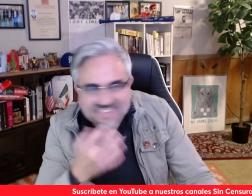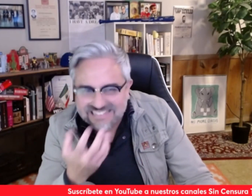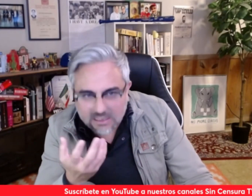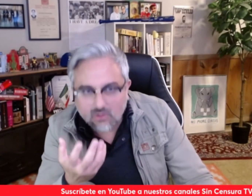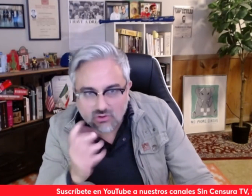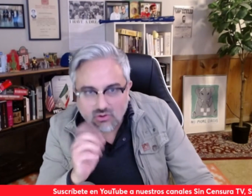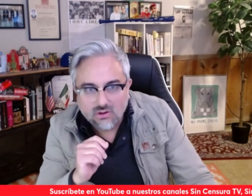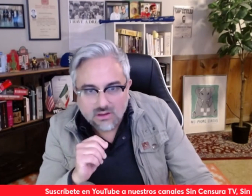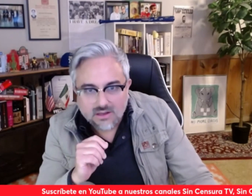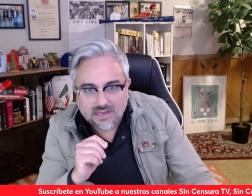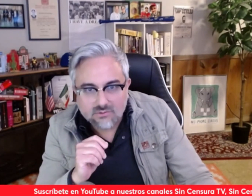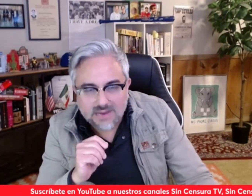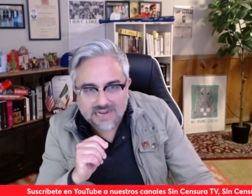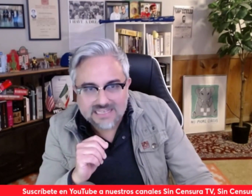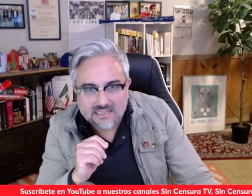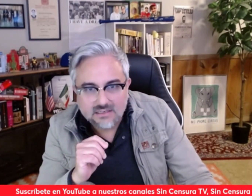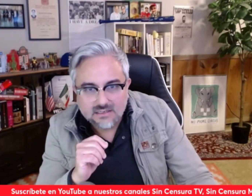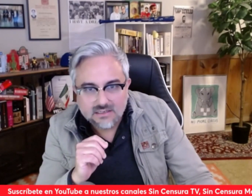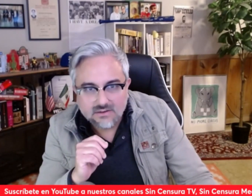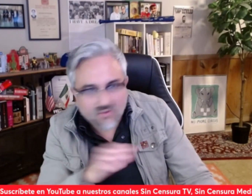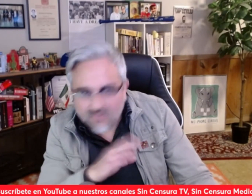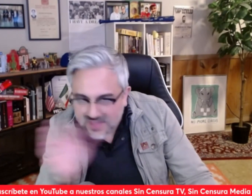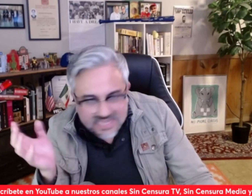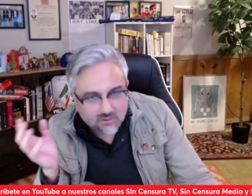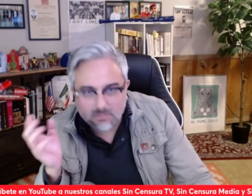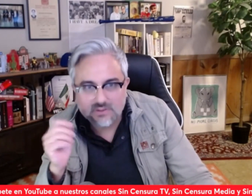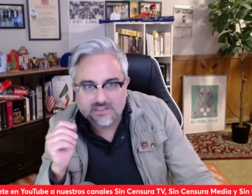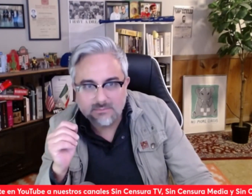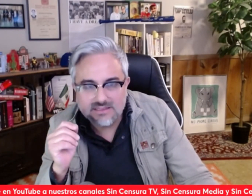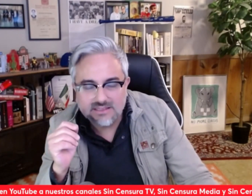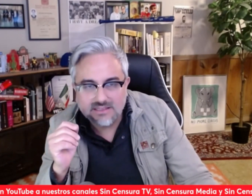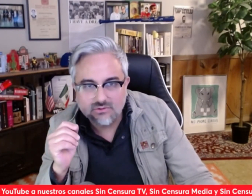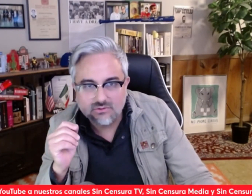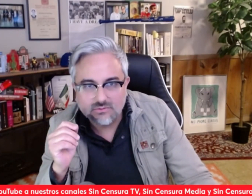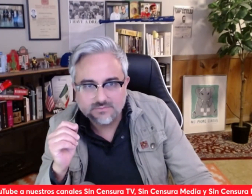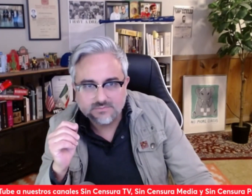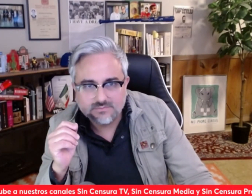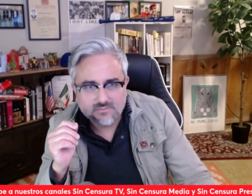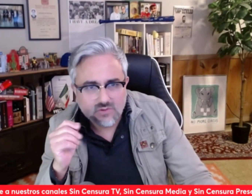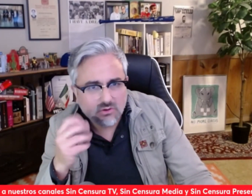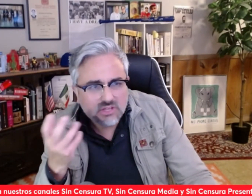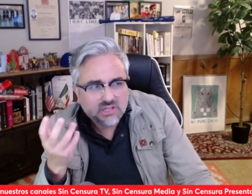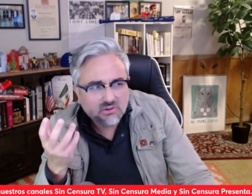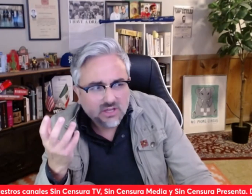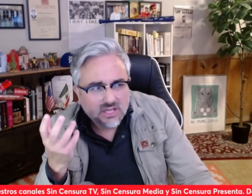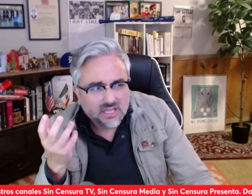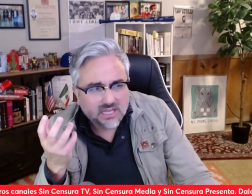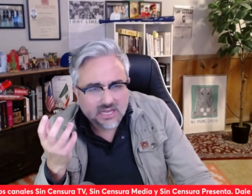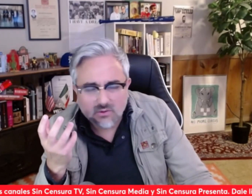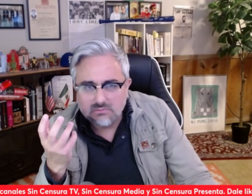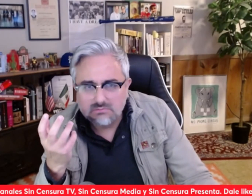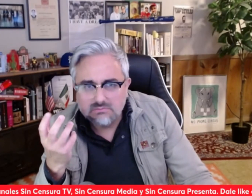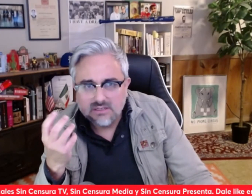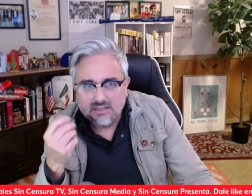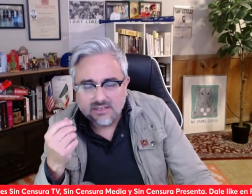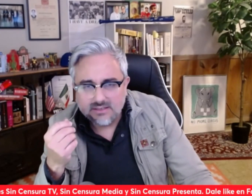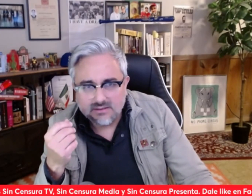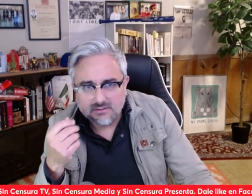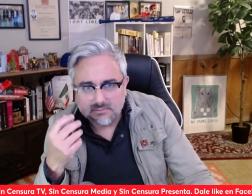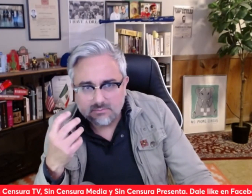De un asqueroso Carlos Marín. No lo entiendo perfectamente de ellos. Lo entiendo de